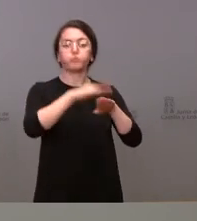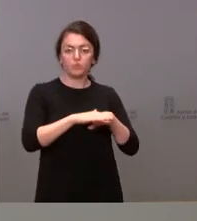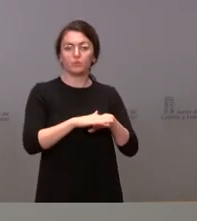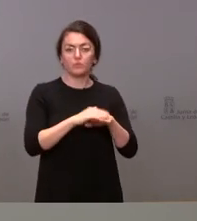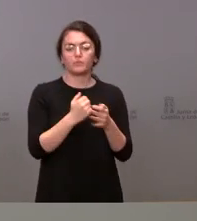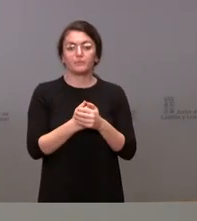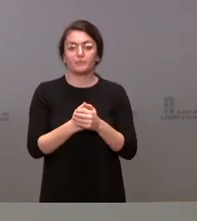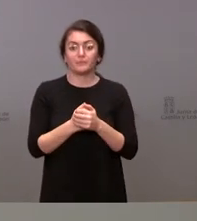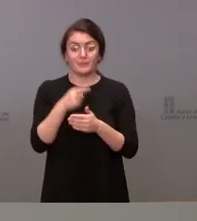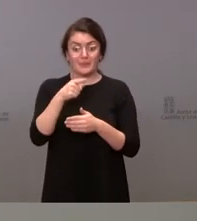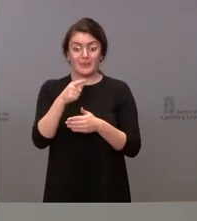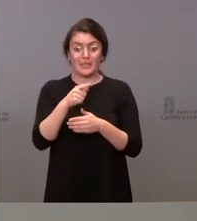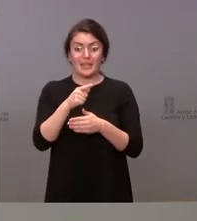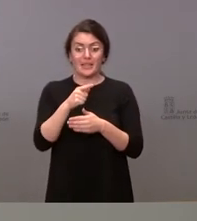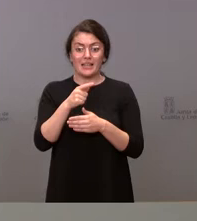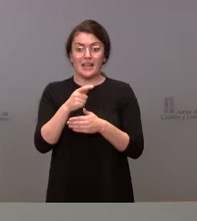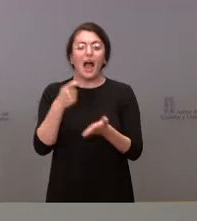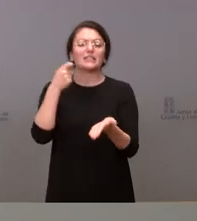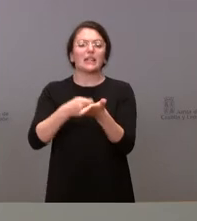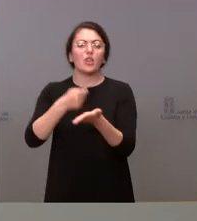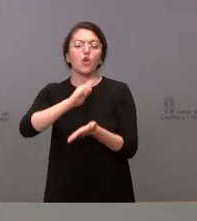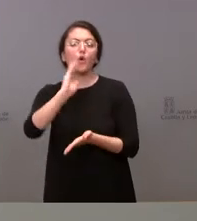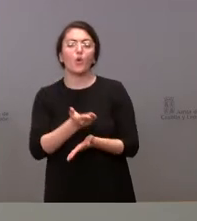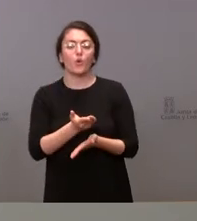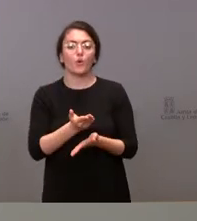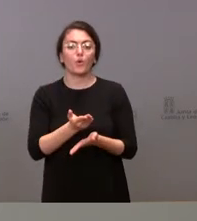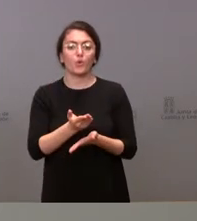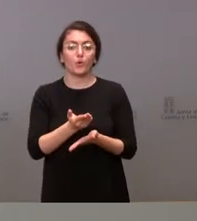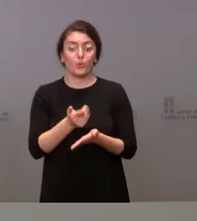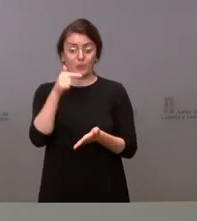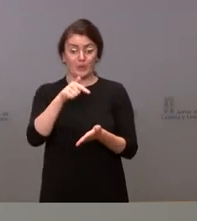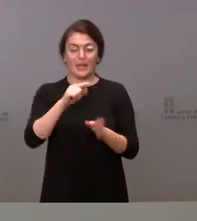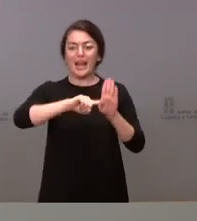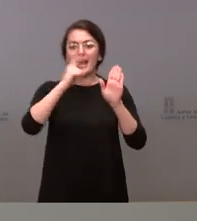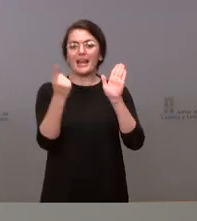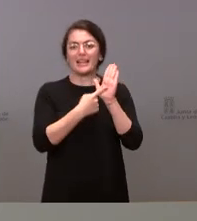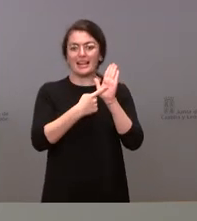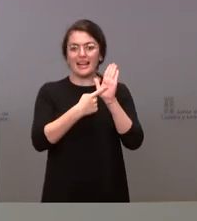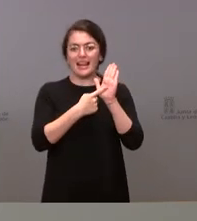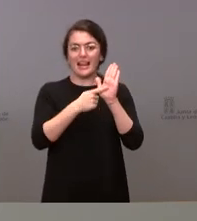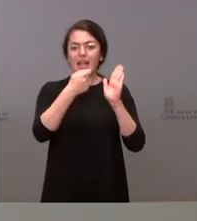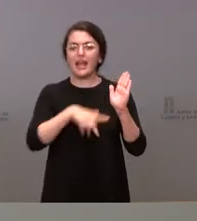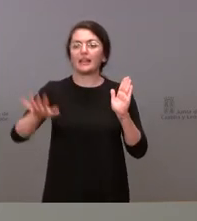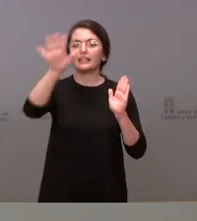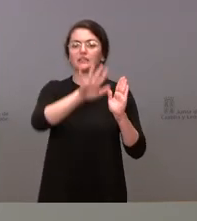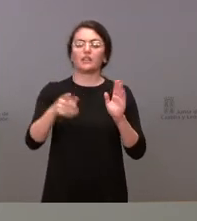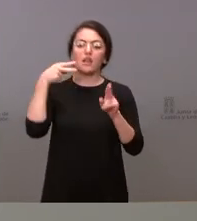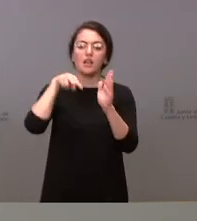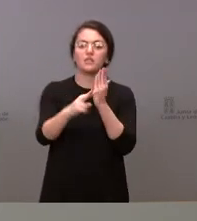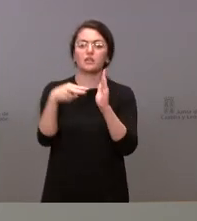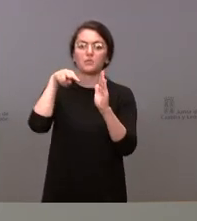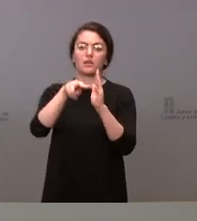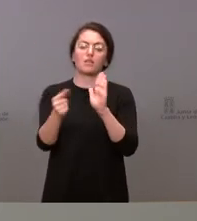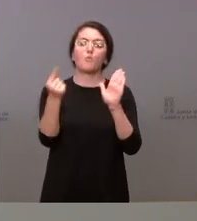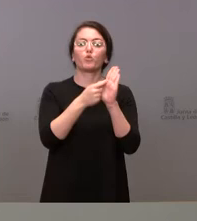se contemplan las sanciones que a su vez están previstas en la Ley Estatal de Transparencia, en lo que es el título 2, título de buen